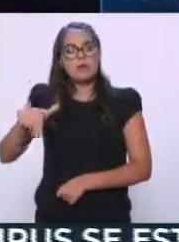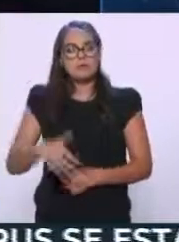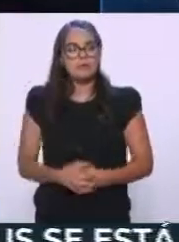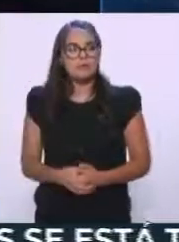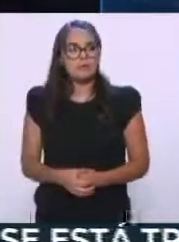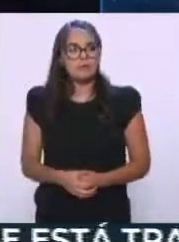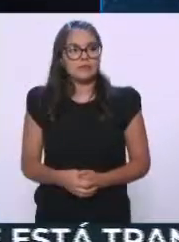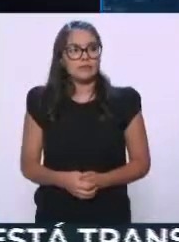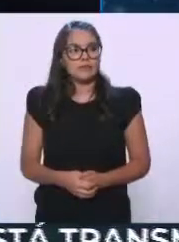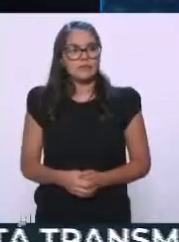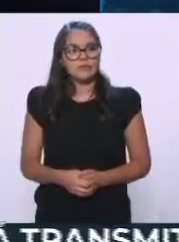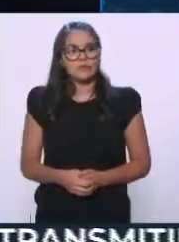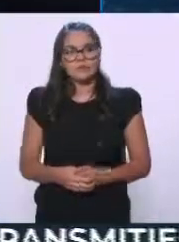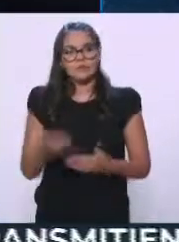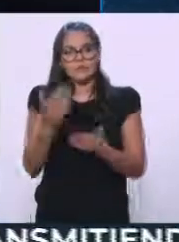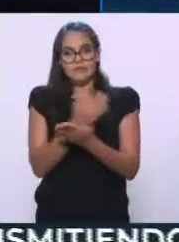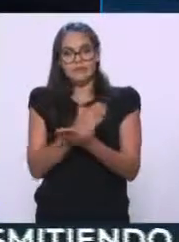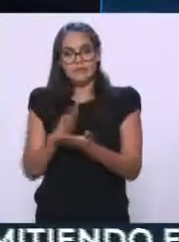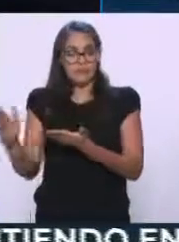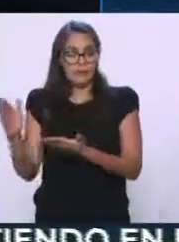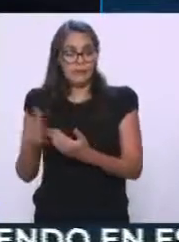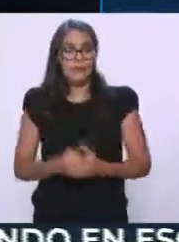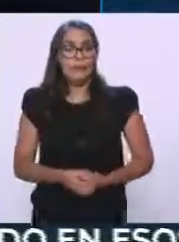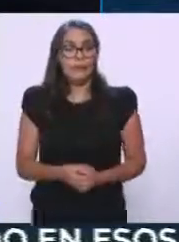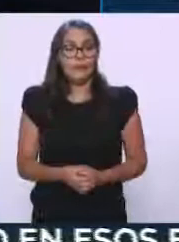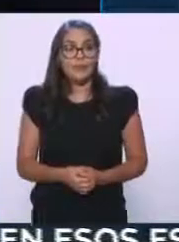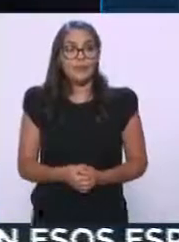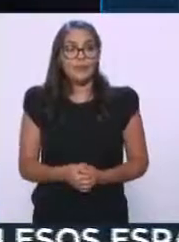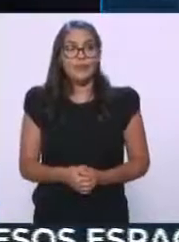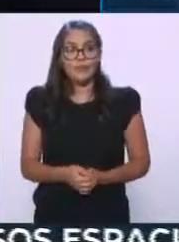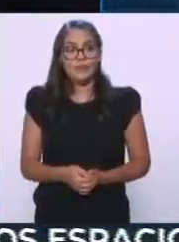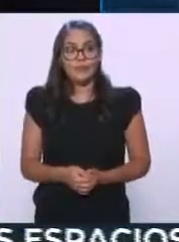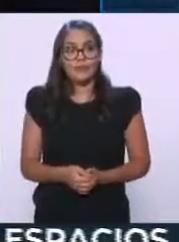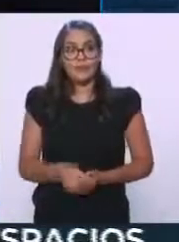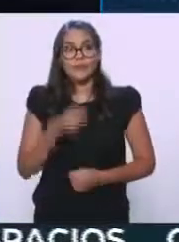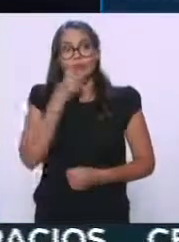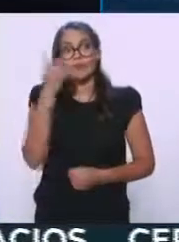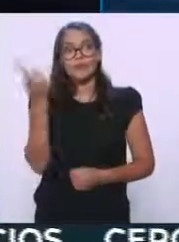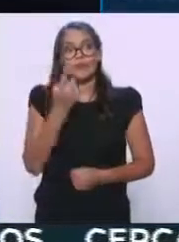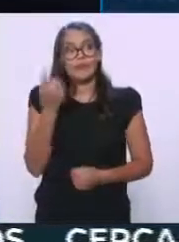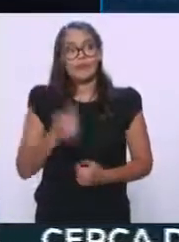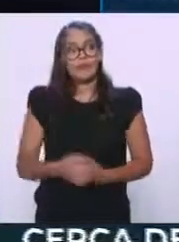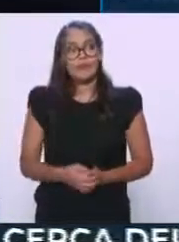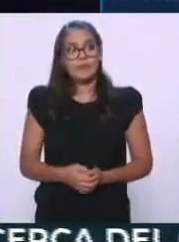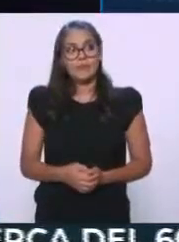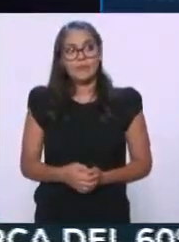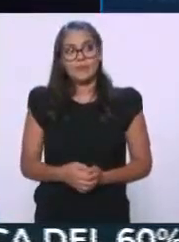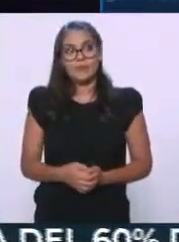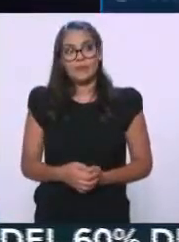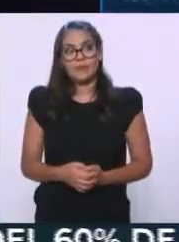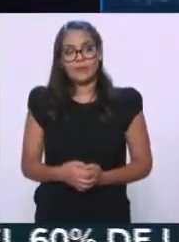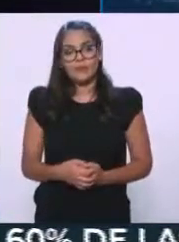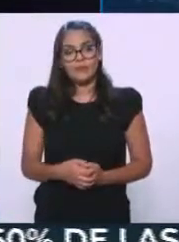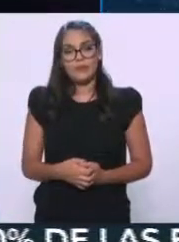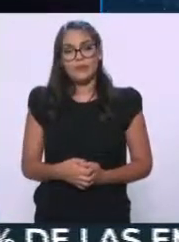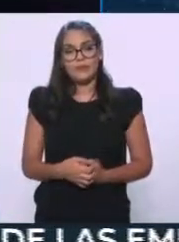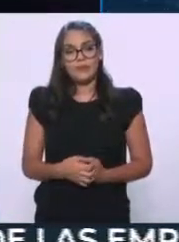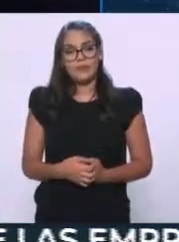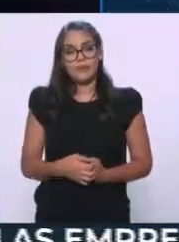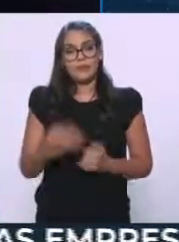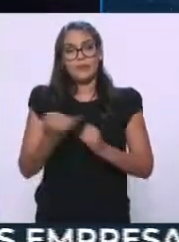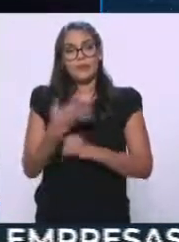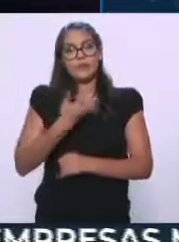además, pues se mencionó que se mencionó que pues esto fue un montaje, Alberto. Cuéntanos, ¿cómo que un